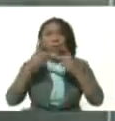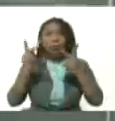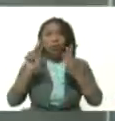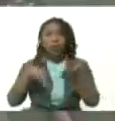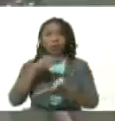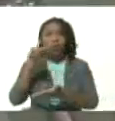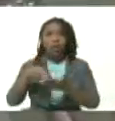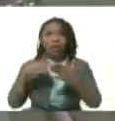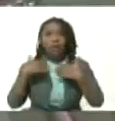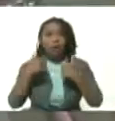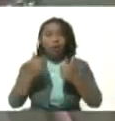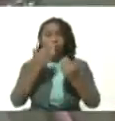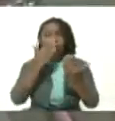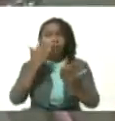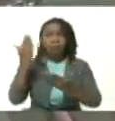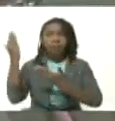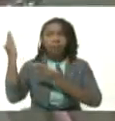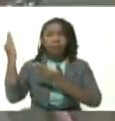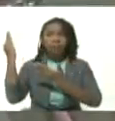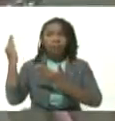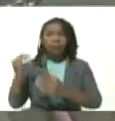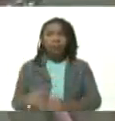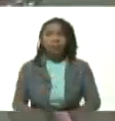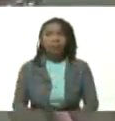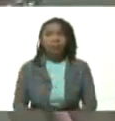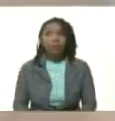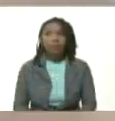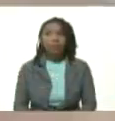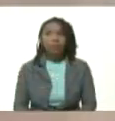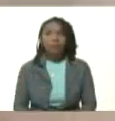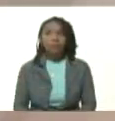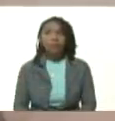salud. Adelante, presidente.